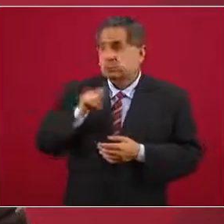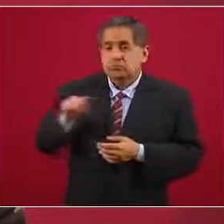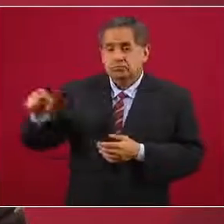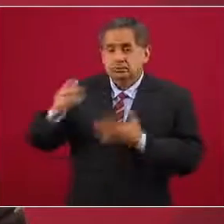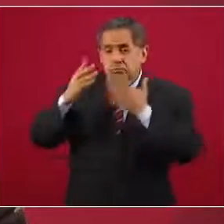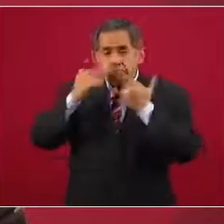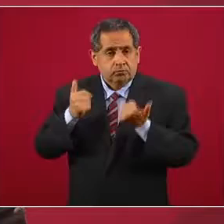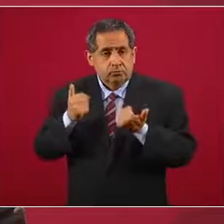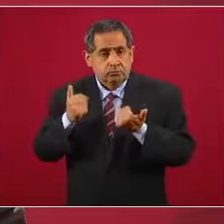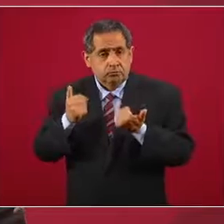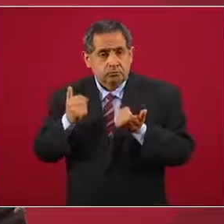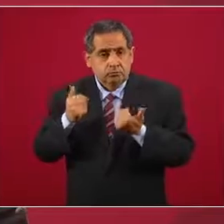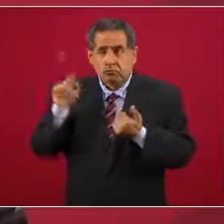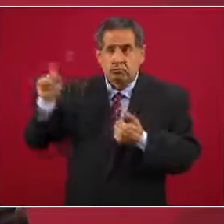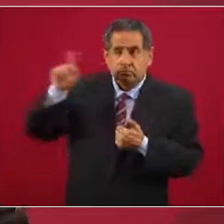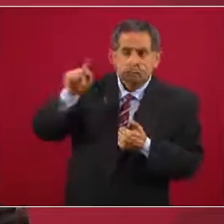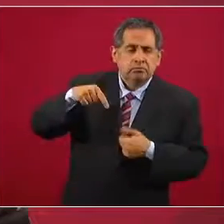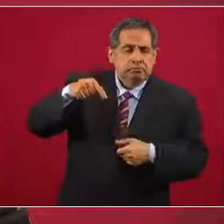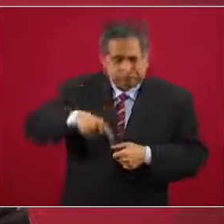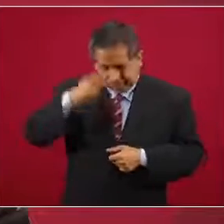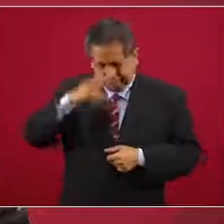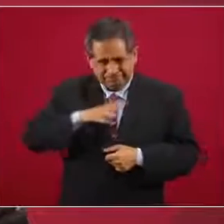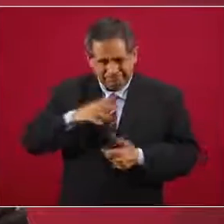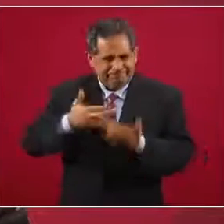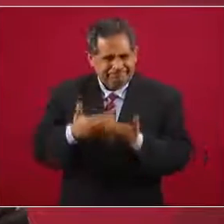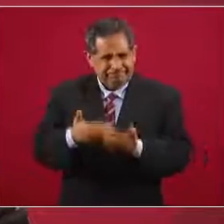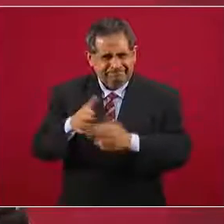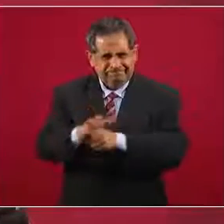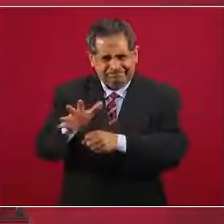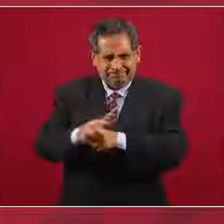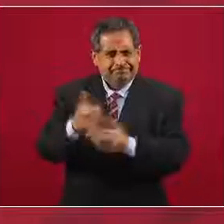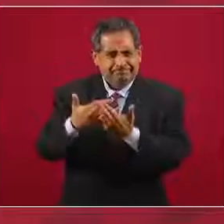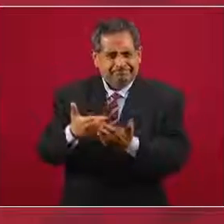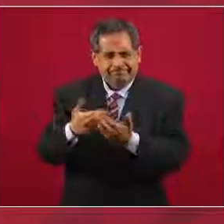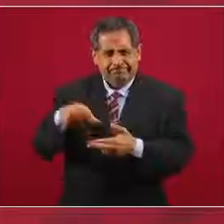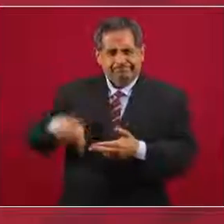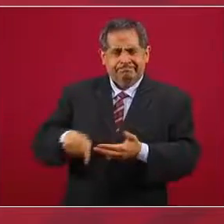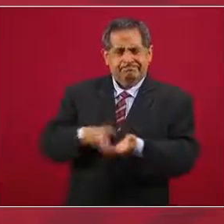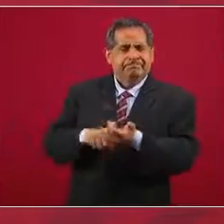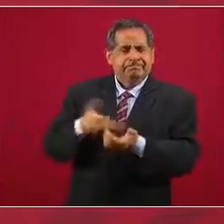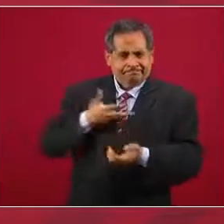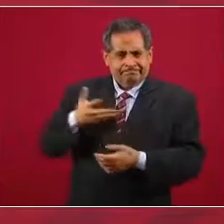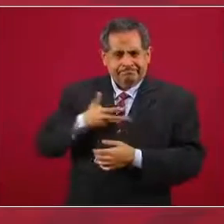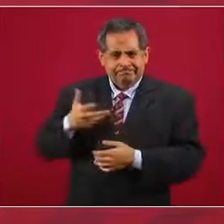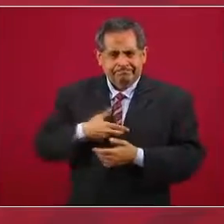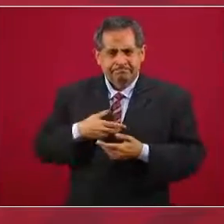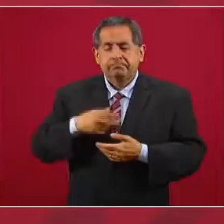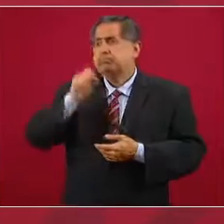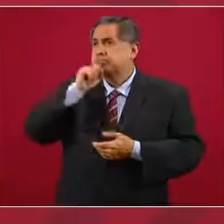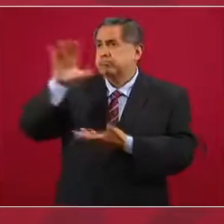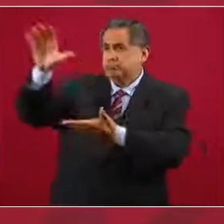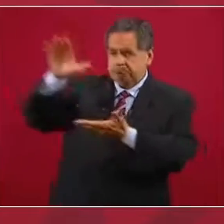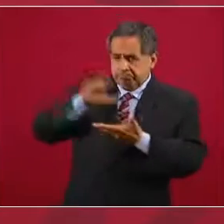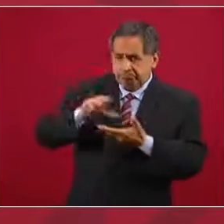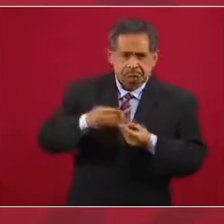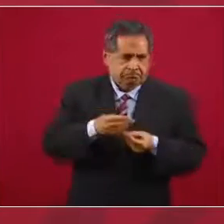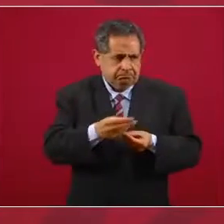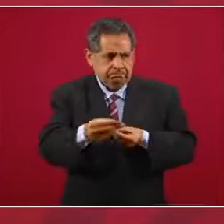periodos, no ha faltado, y sí ha habido algunas caminos de distribución y